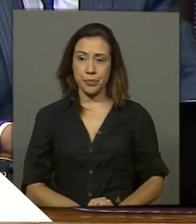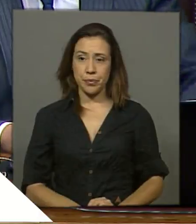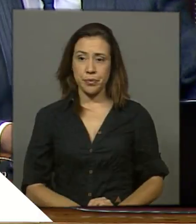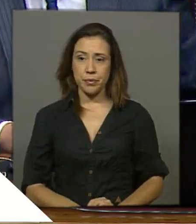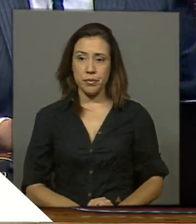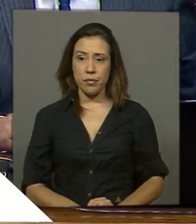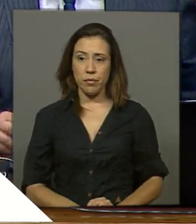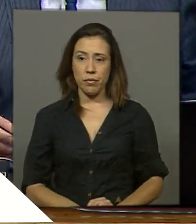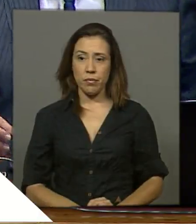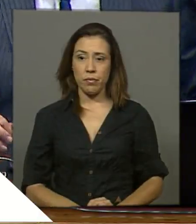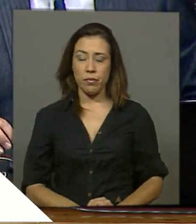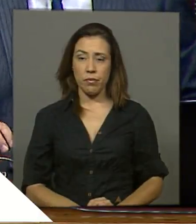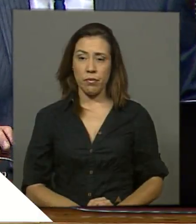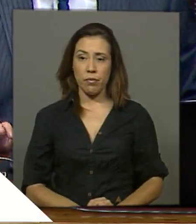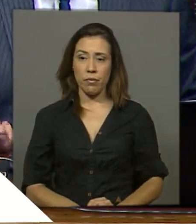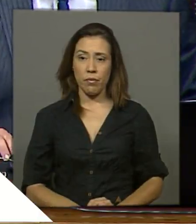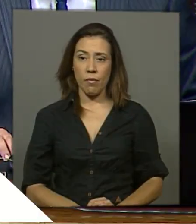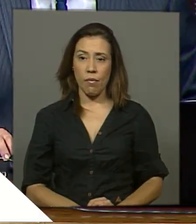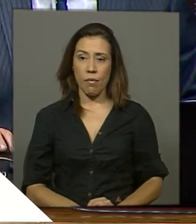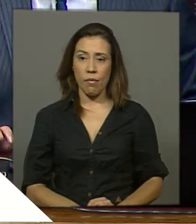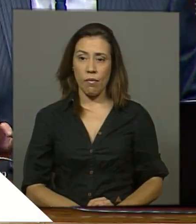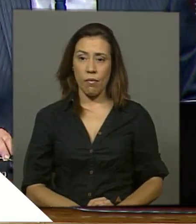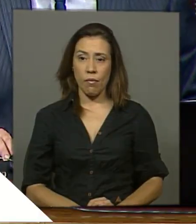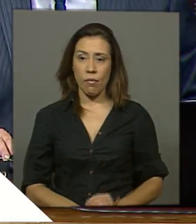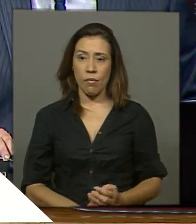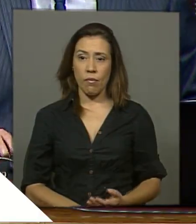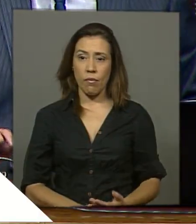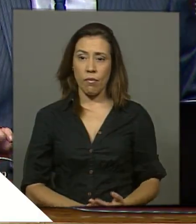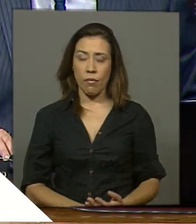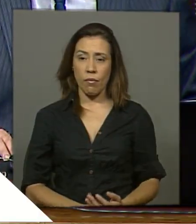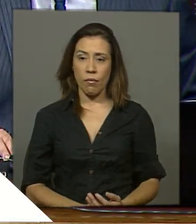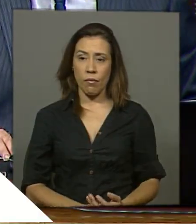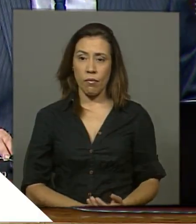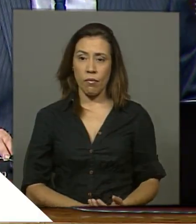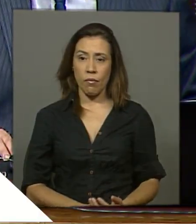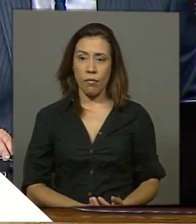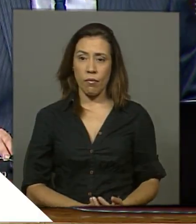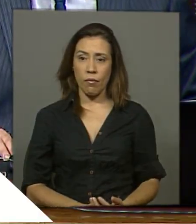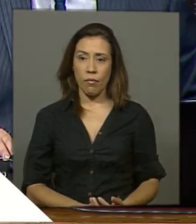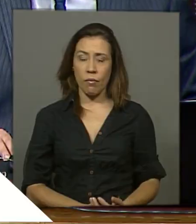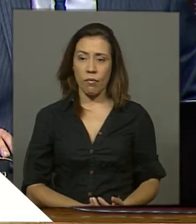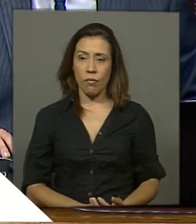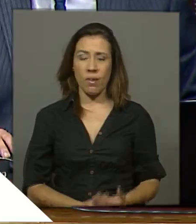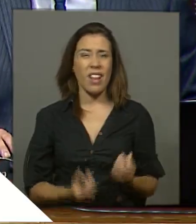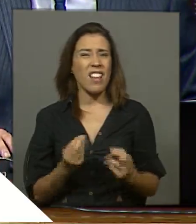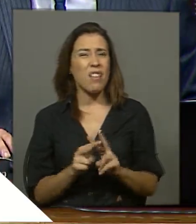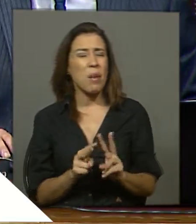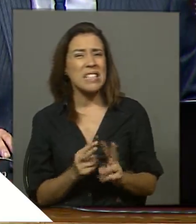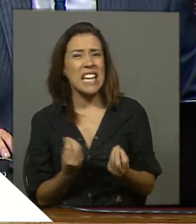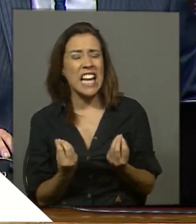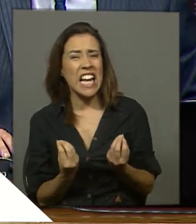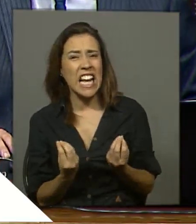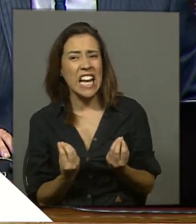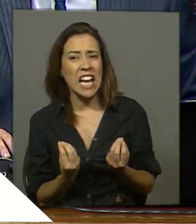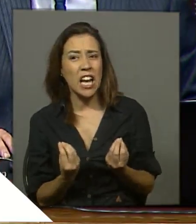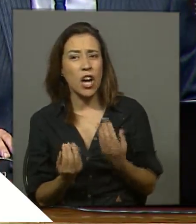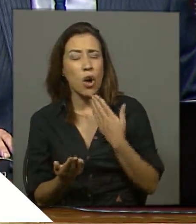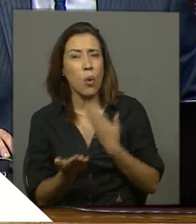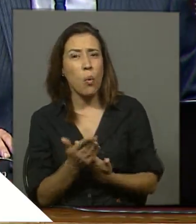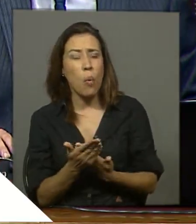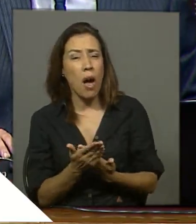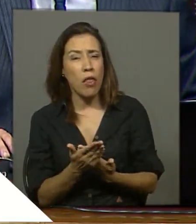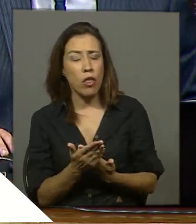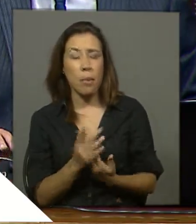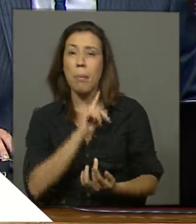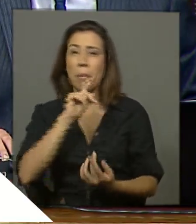posible muy bien lo hacemos entonces hacemos qué cuando uno pide